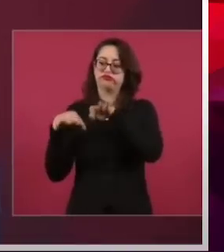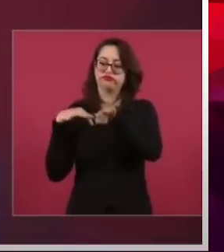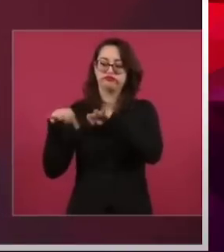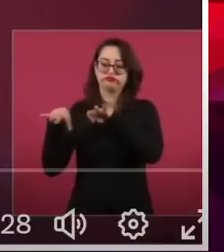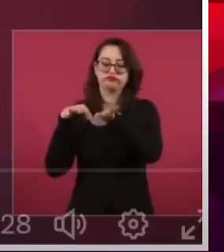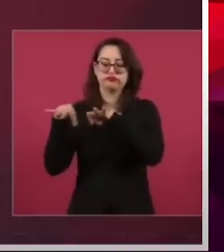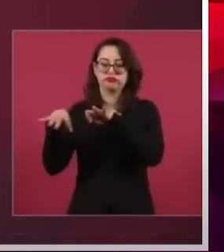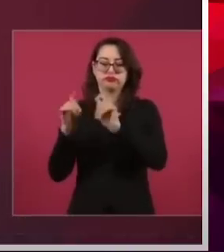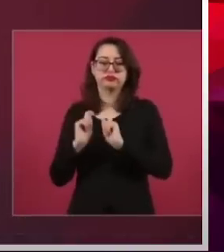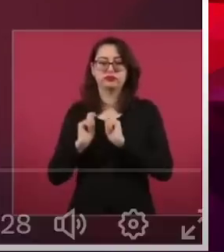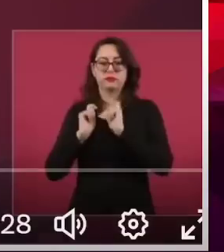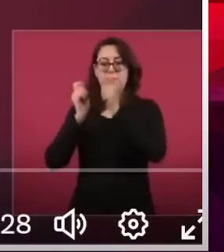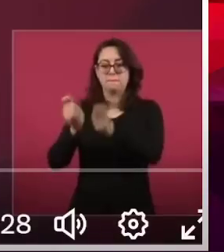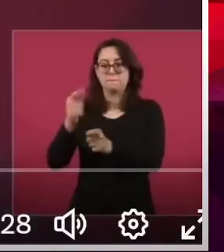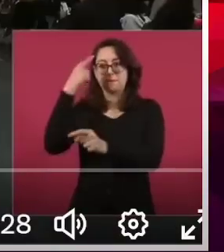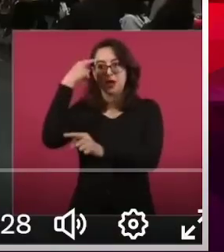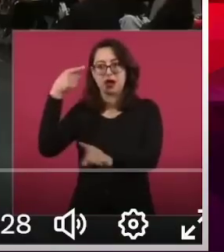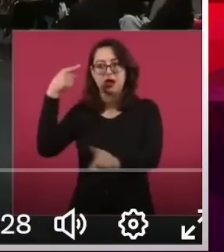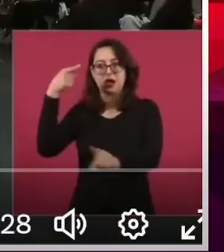de Transformación.